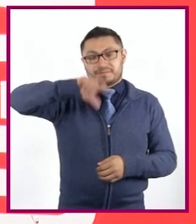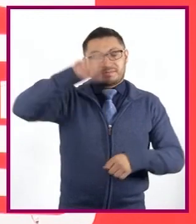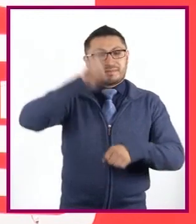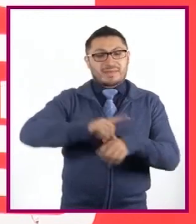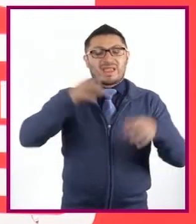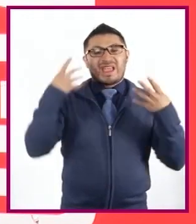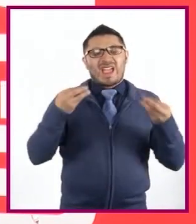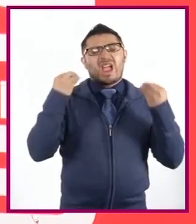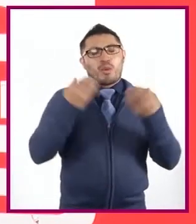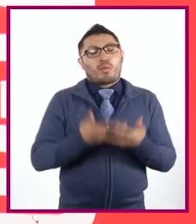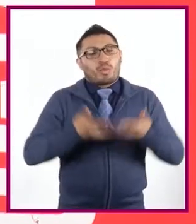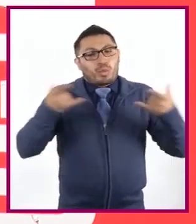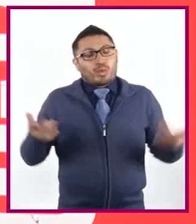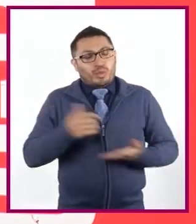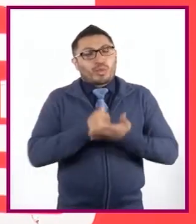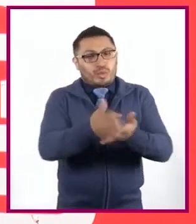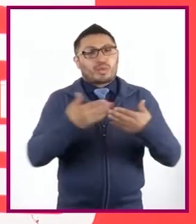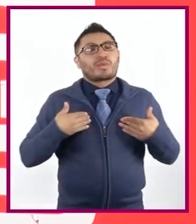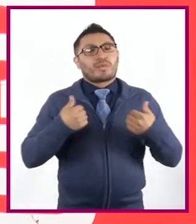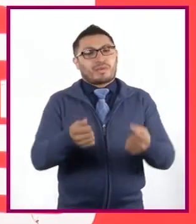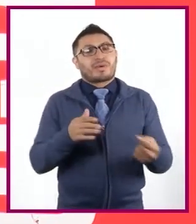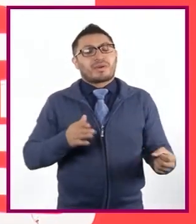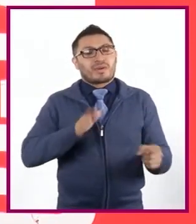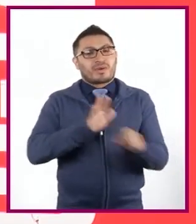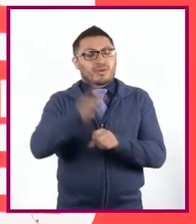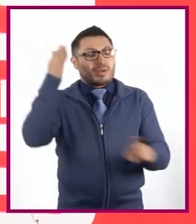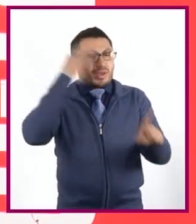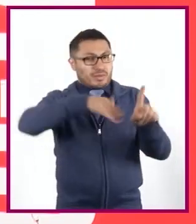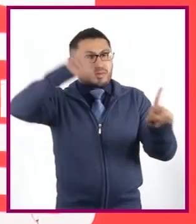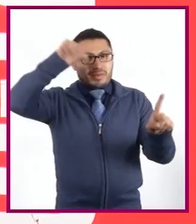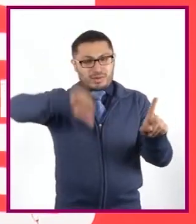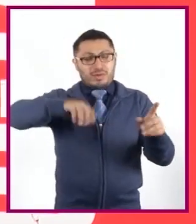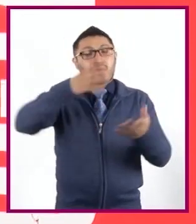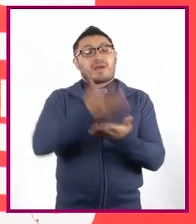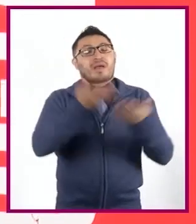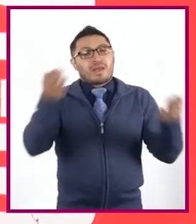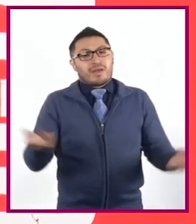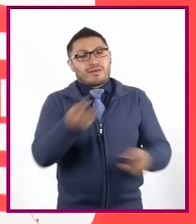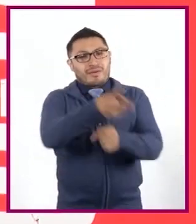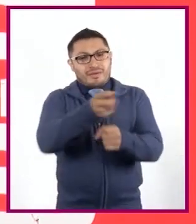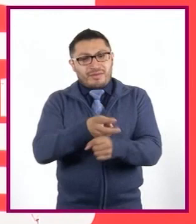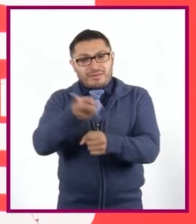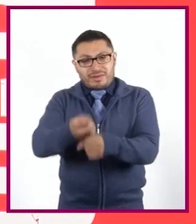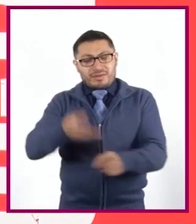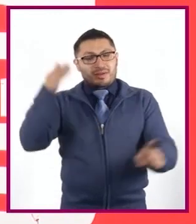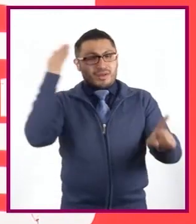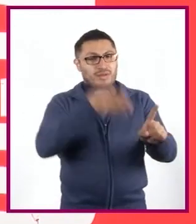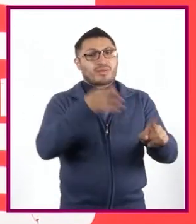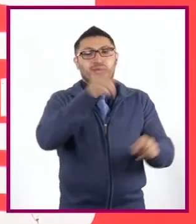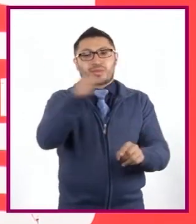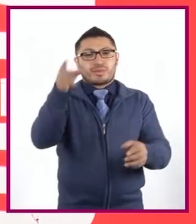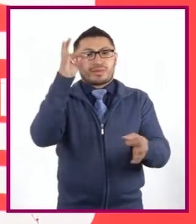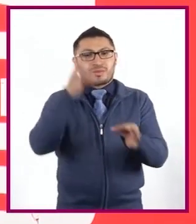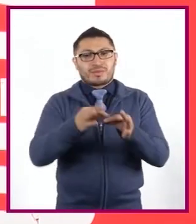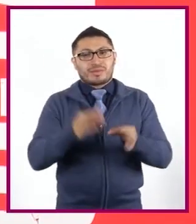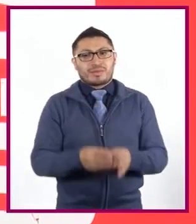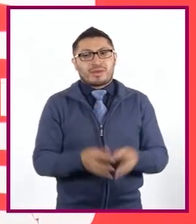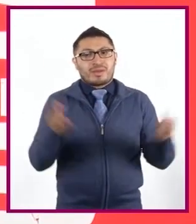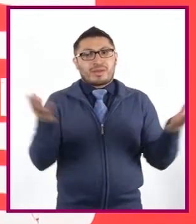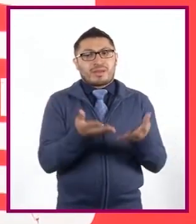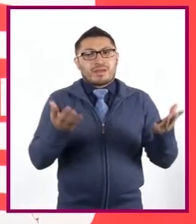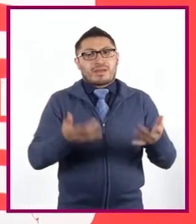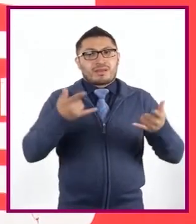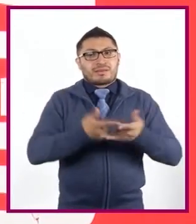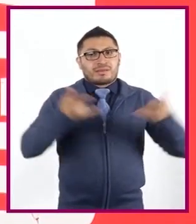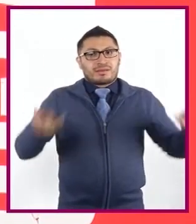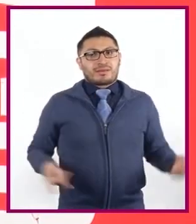de historias que nos ayudaron a comprender el propósito de hoy, los invitamos a cumplir con el siguiente reto. Elaboren un